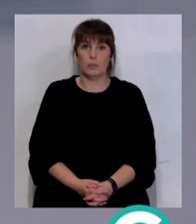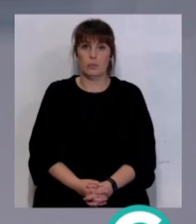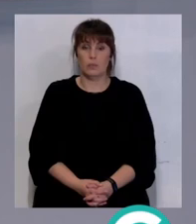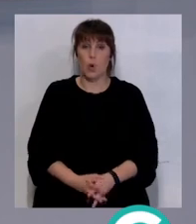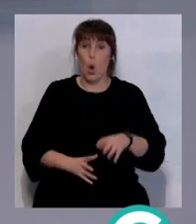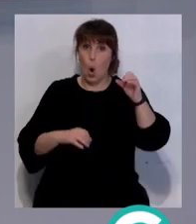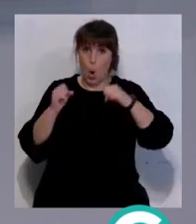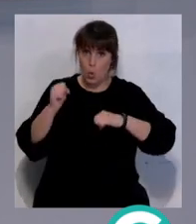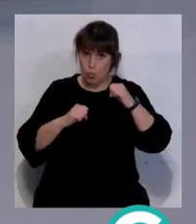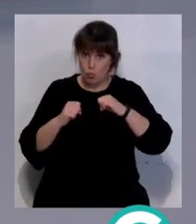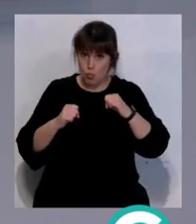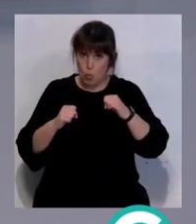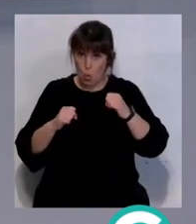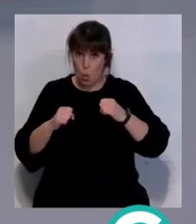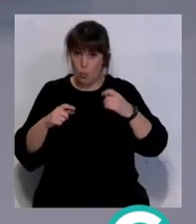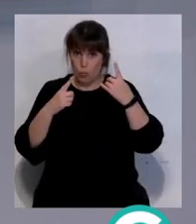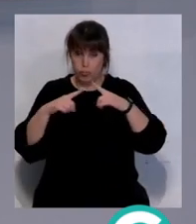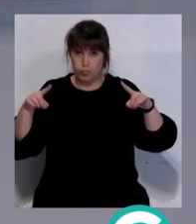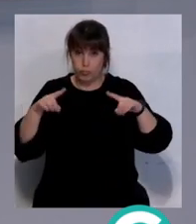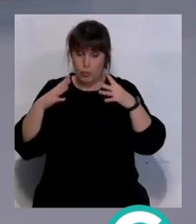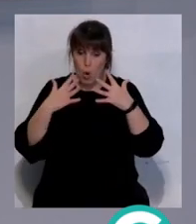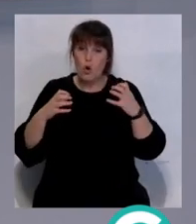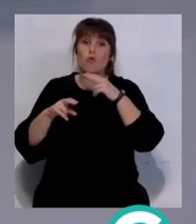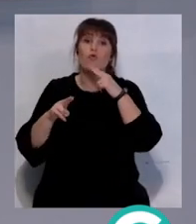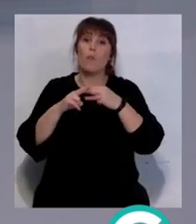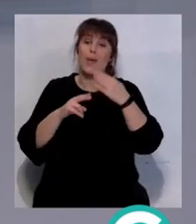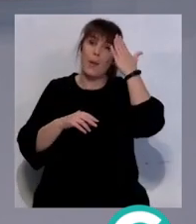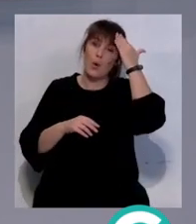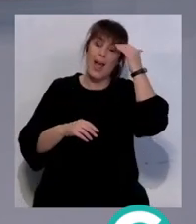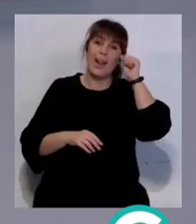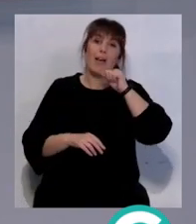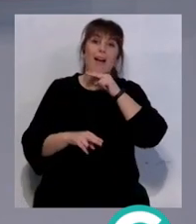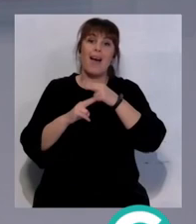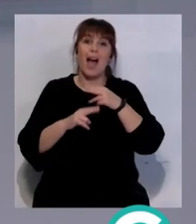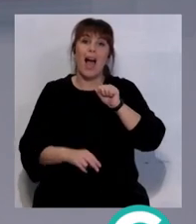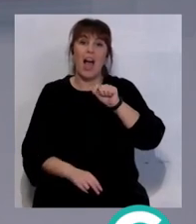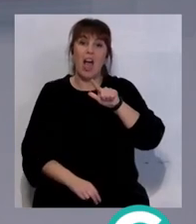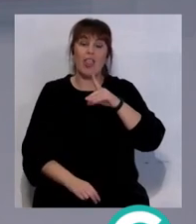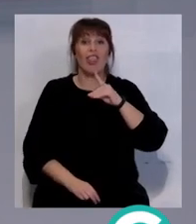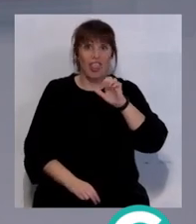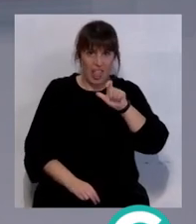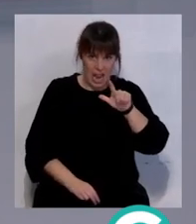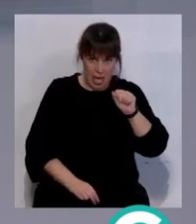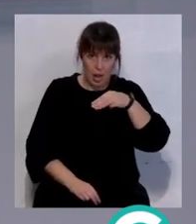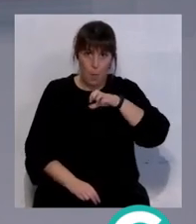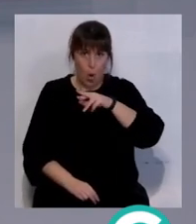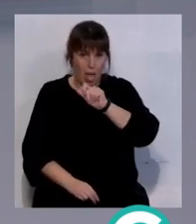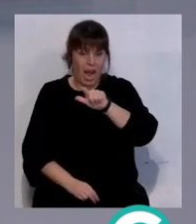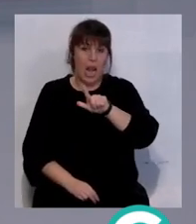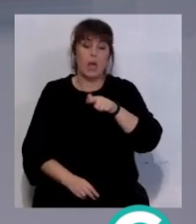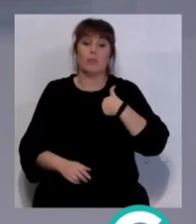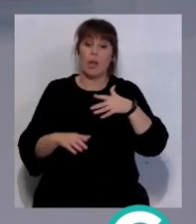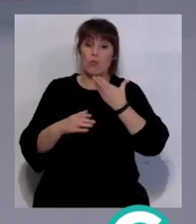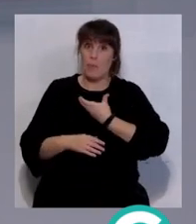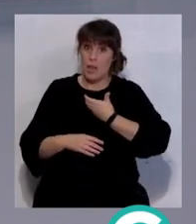El concurso de orquestas de coros pasa a llamarse Memorial Adela del Moral. El Salón de Plenos del Ayuntamiento ha acogido el descubrimiento